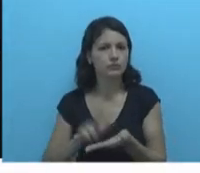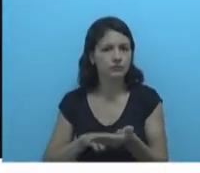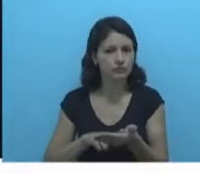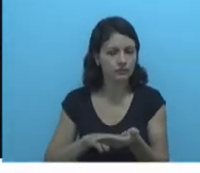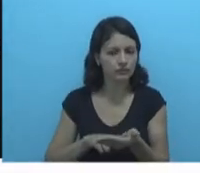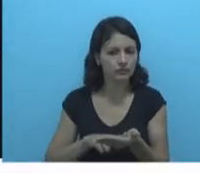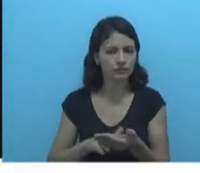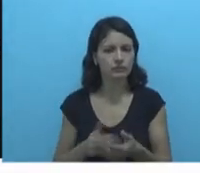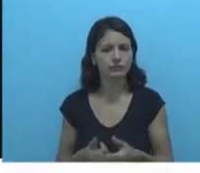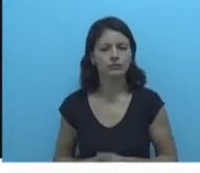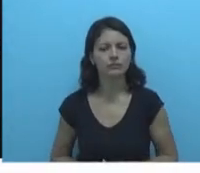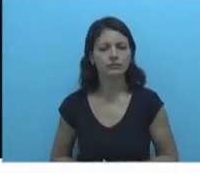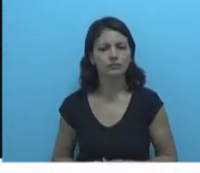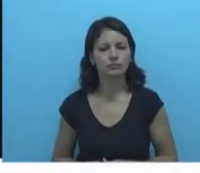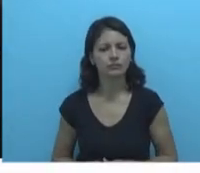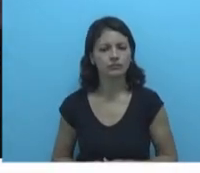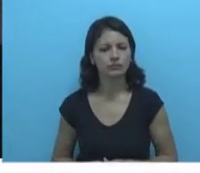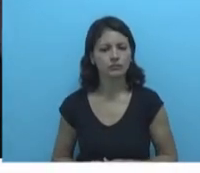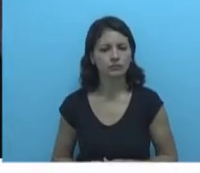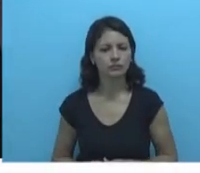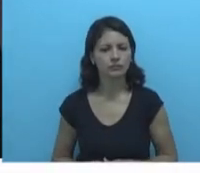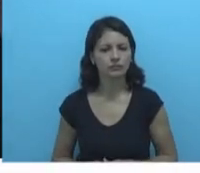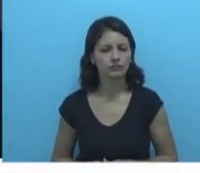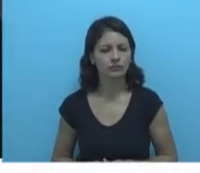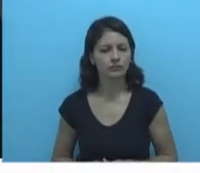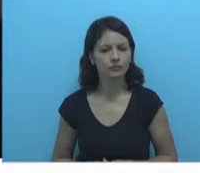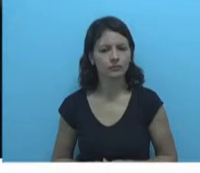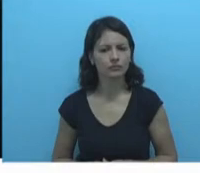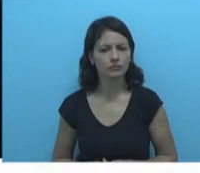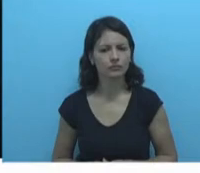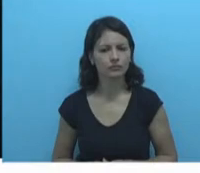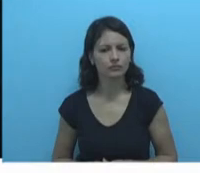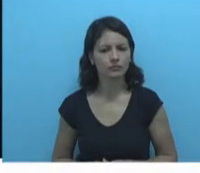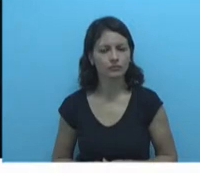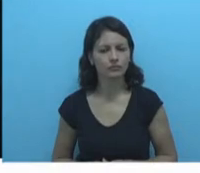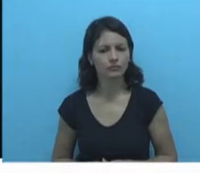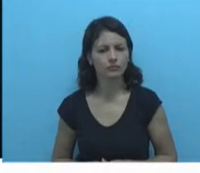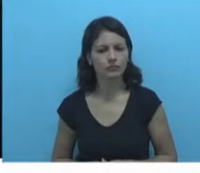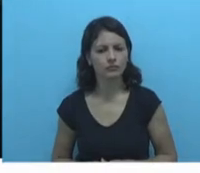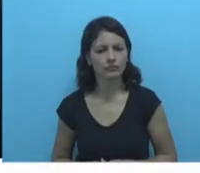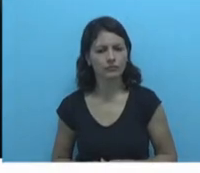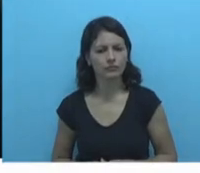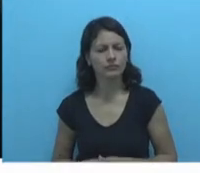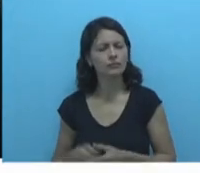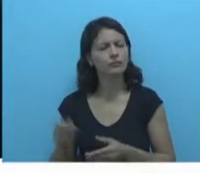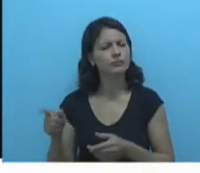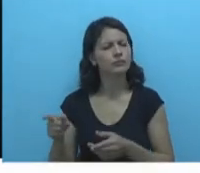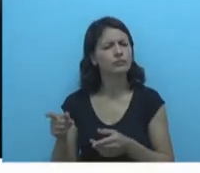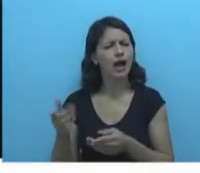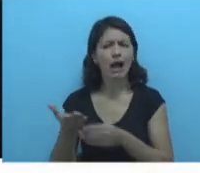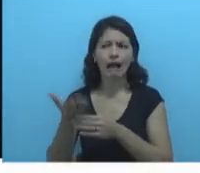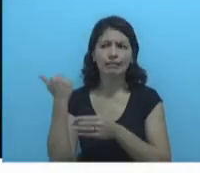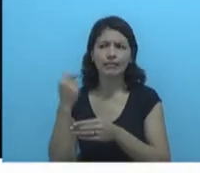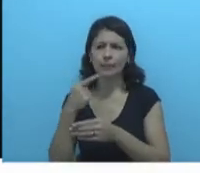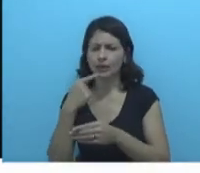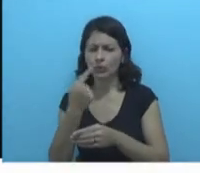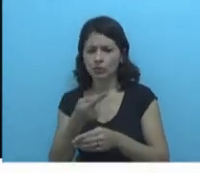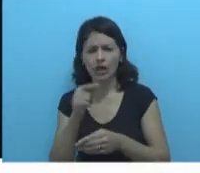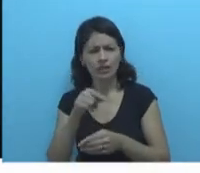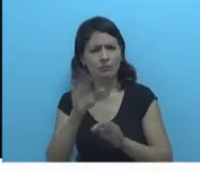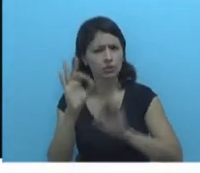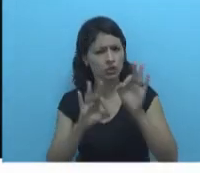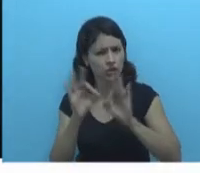labor parlamentaria si yo estaba presentando un proyecto que ya se había aprobado, y es